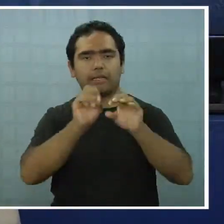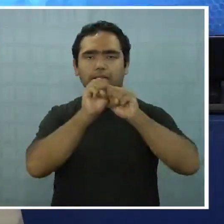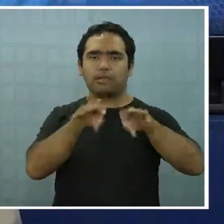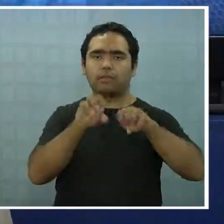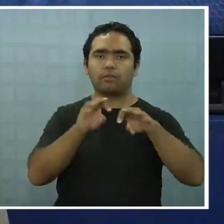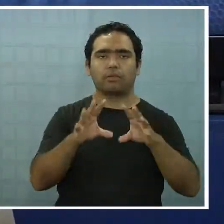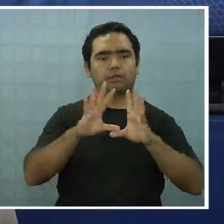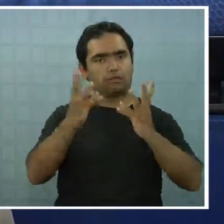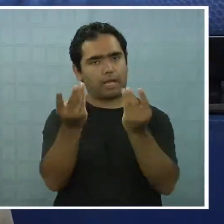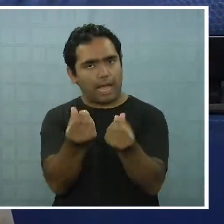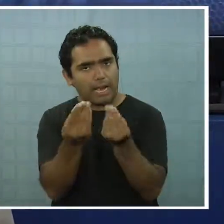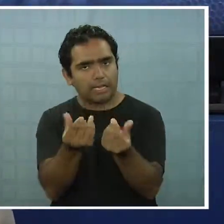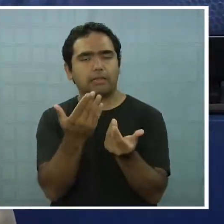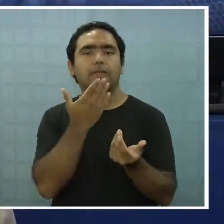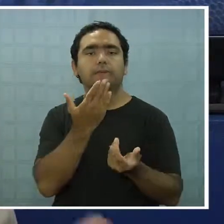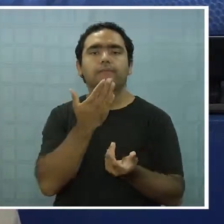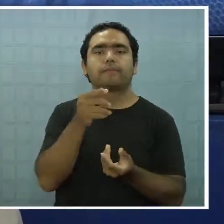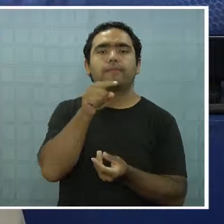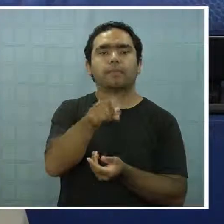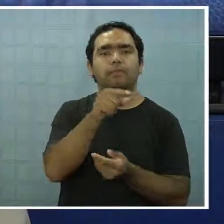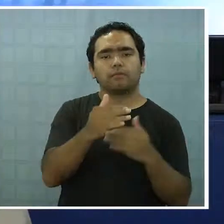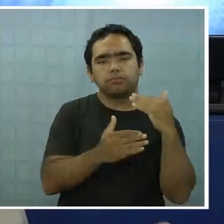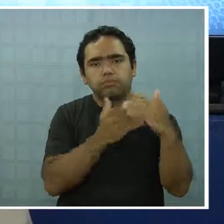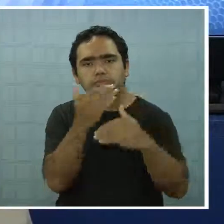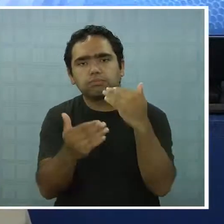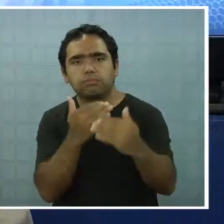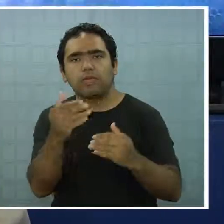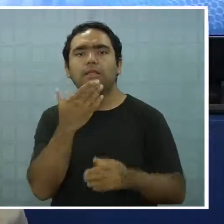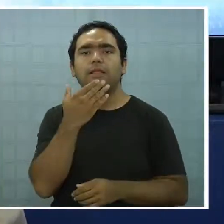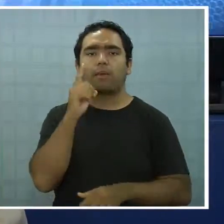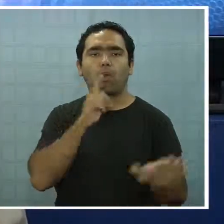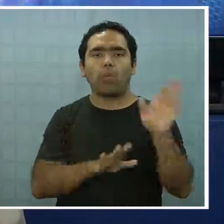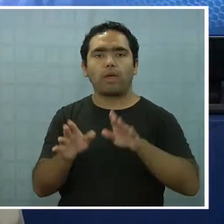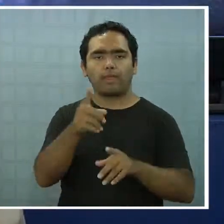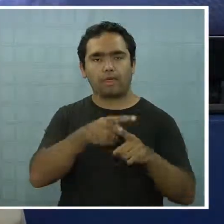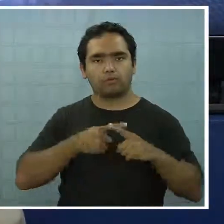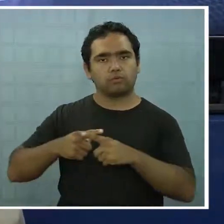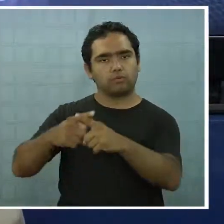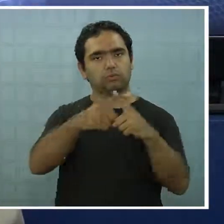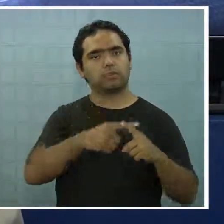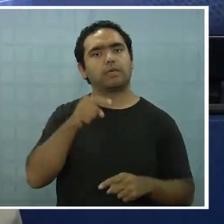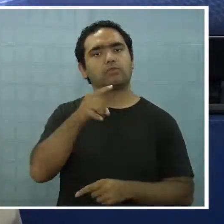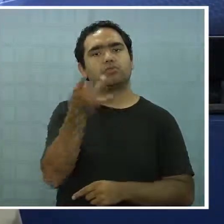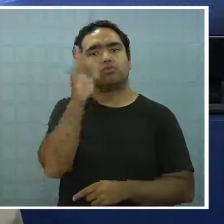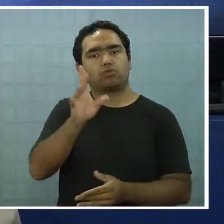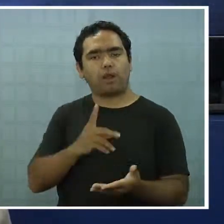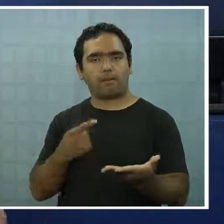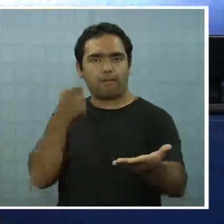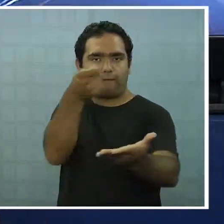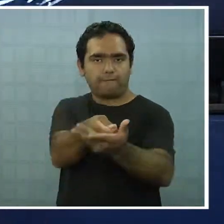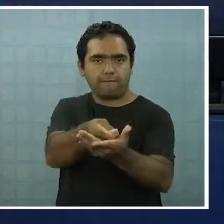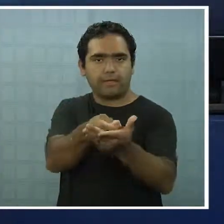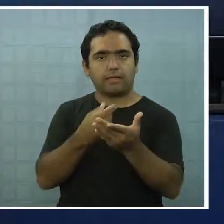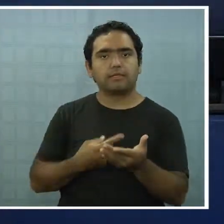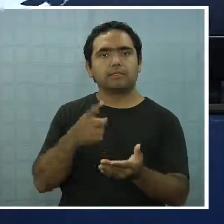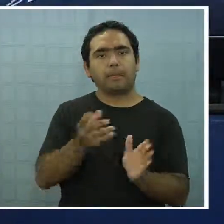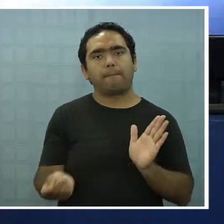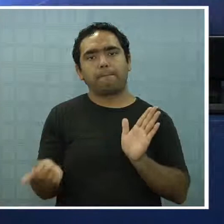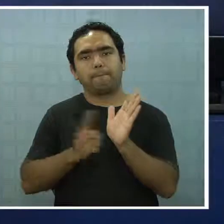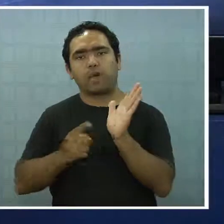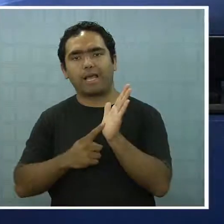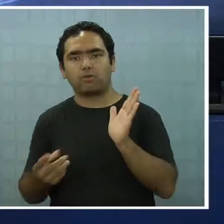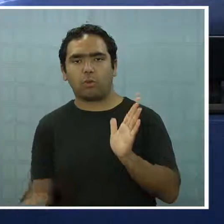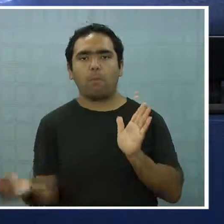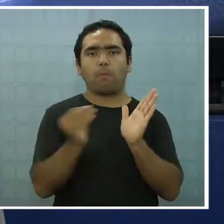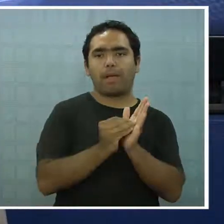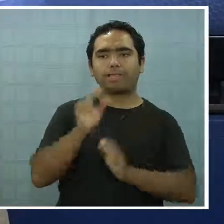con calidad, y evidentemente protección social y muchas otras cosas. Eso solo es posible financiarlo si se paga más a aquellos